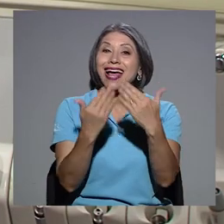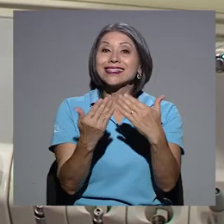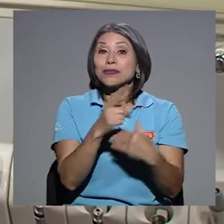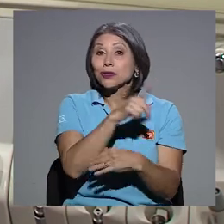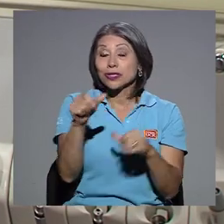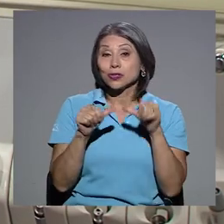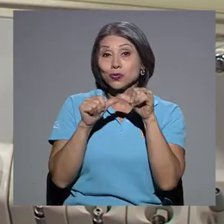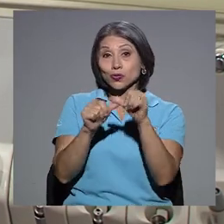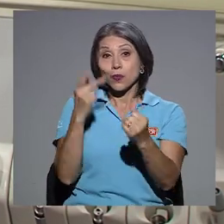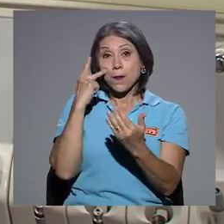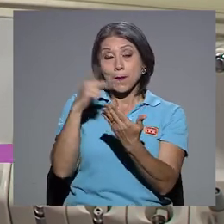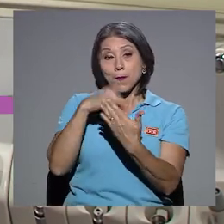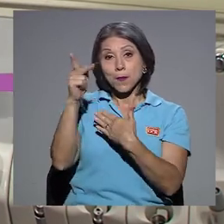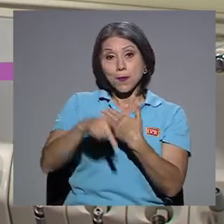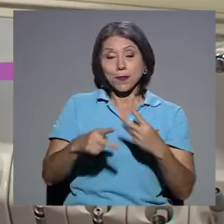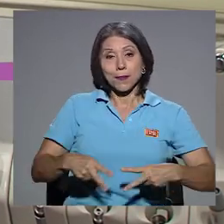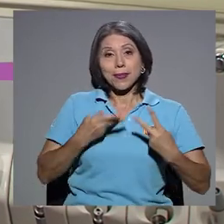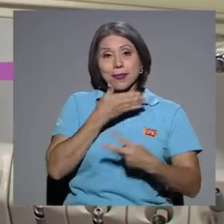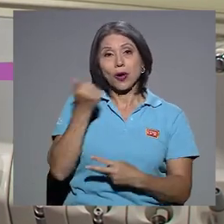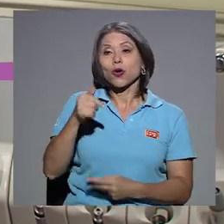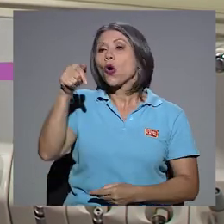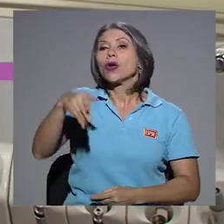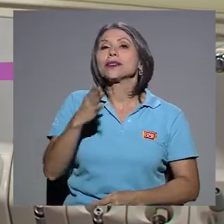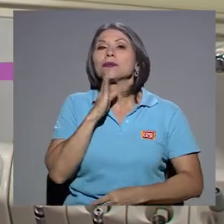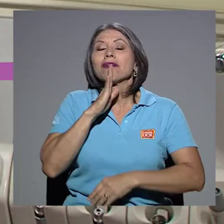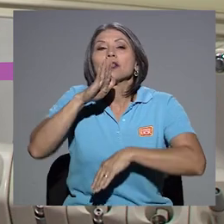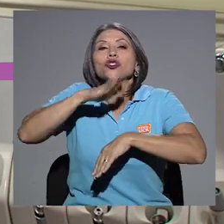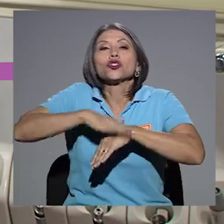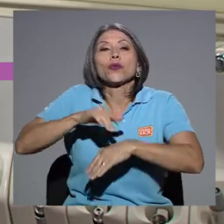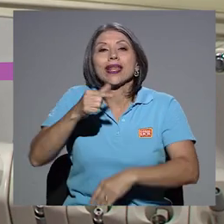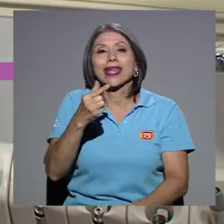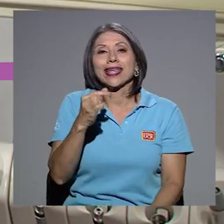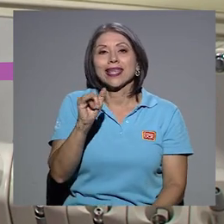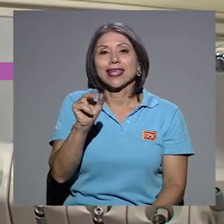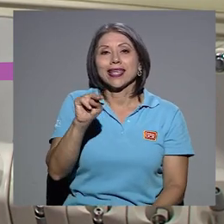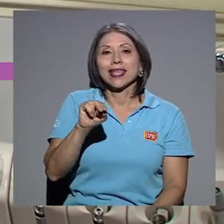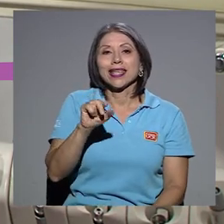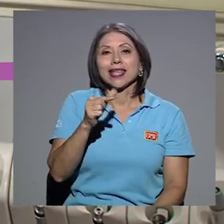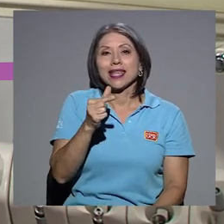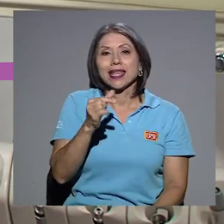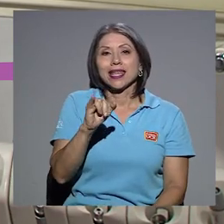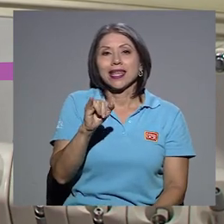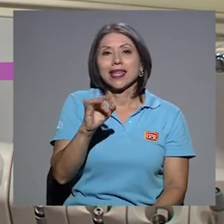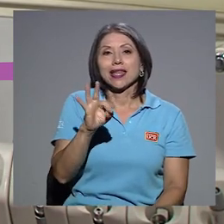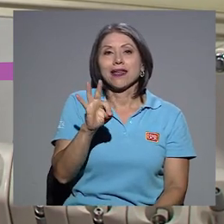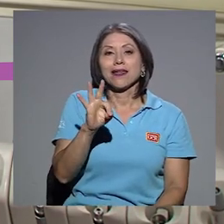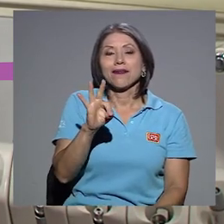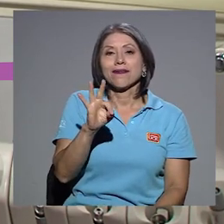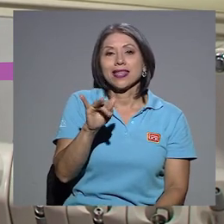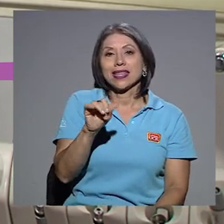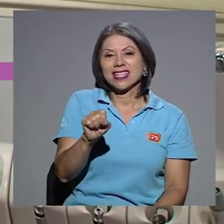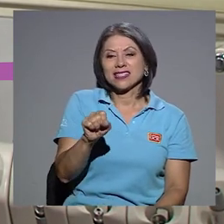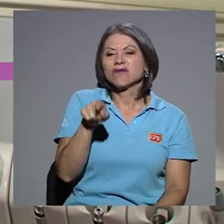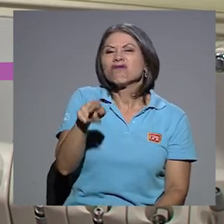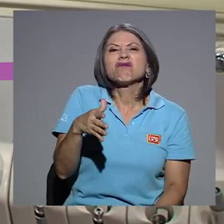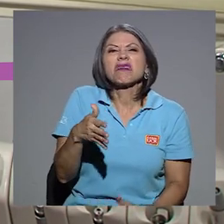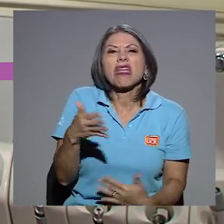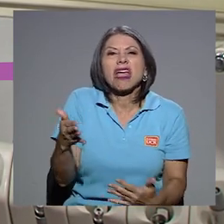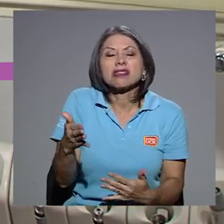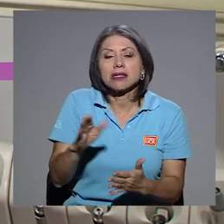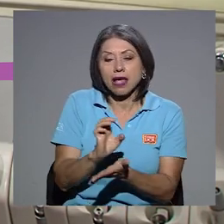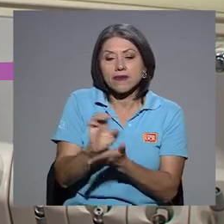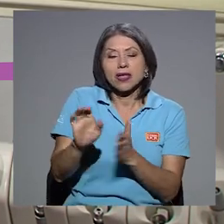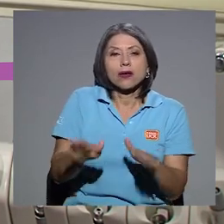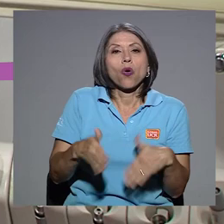Gracias por seguir en sintonía de Vivir Mejor. Hoy estamos conversando acerca de la gingivitis, qué es y cómo principalmente la